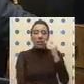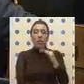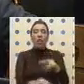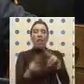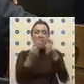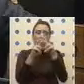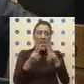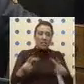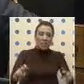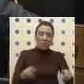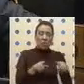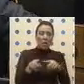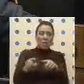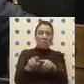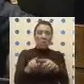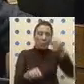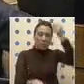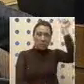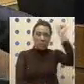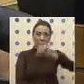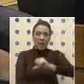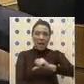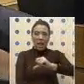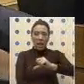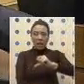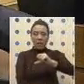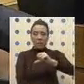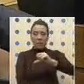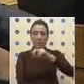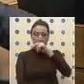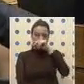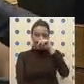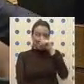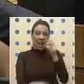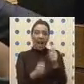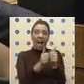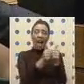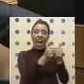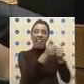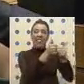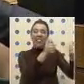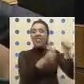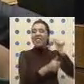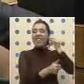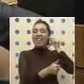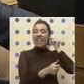y las persecuciones penales estuvieron dirigidas hacia dirigentes